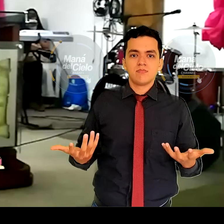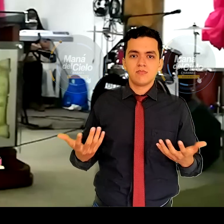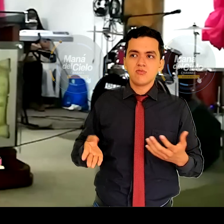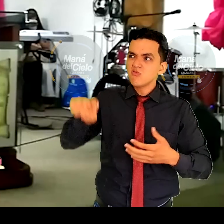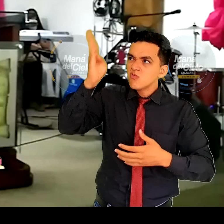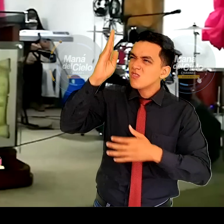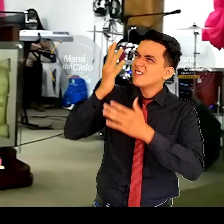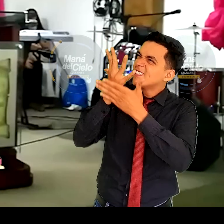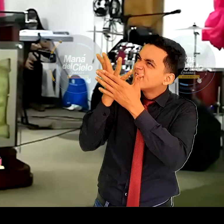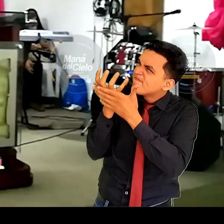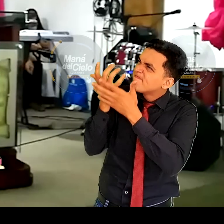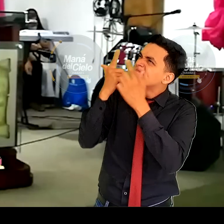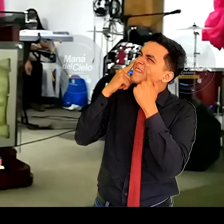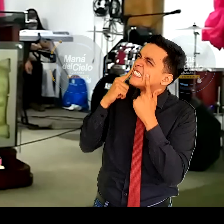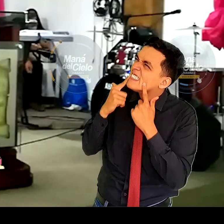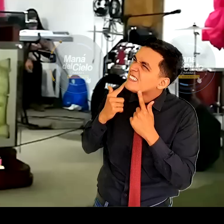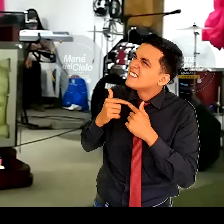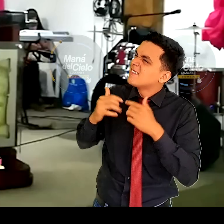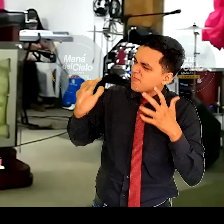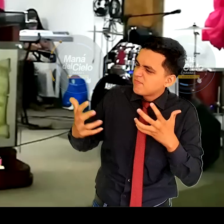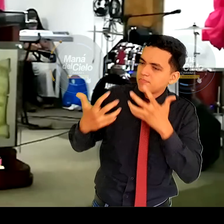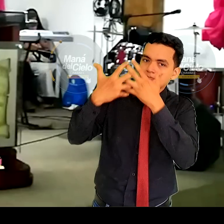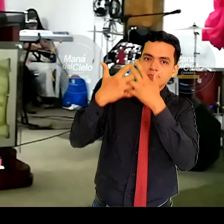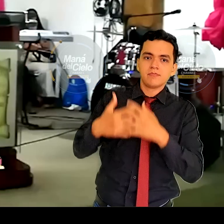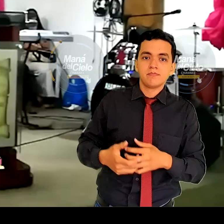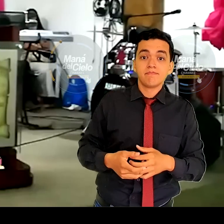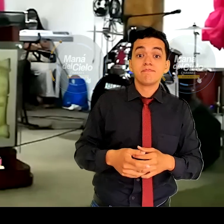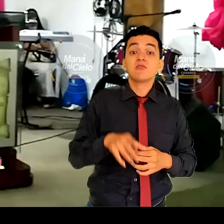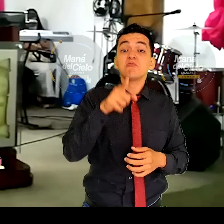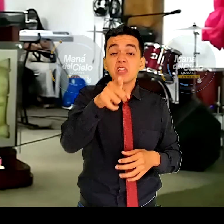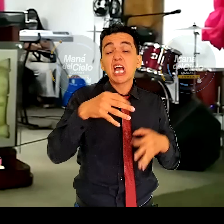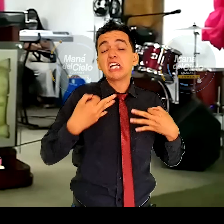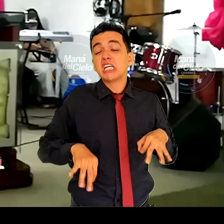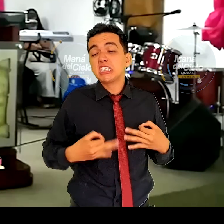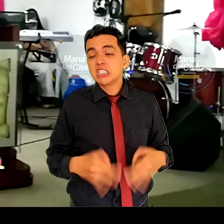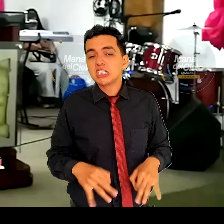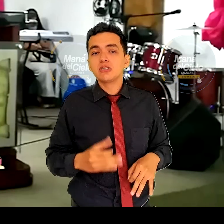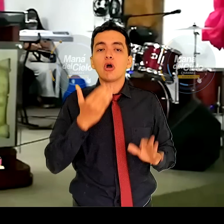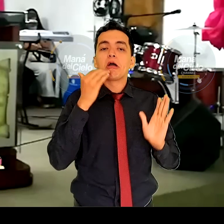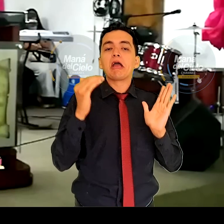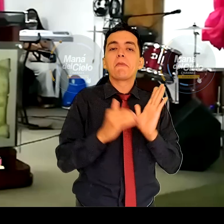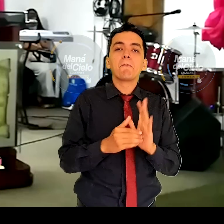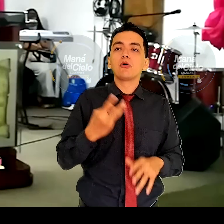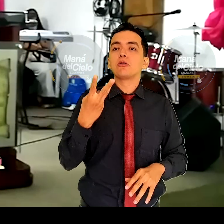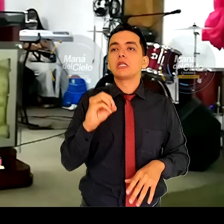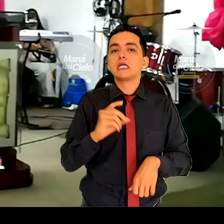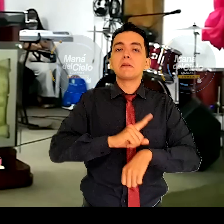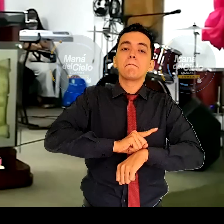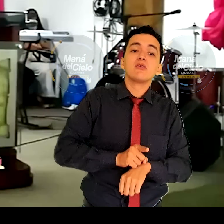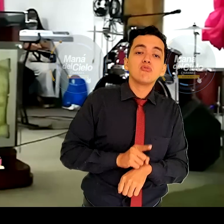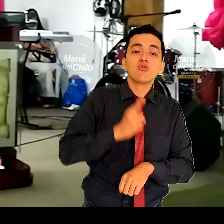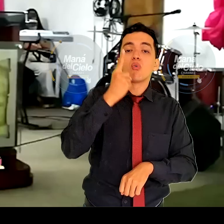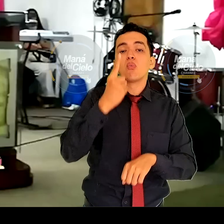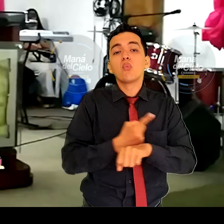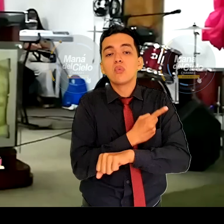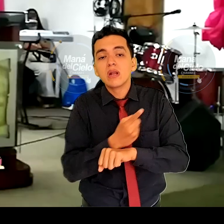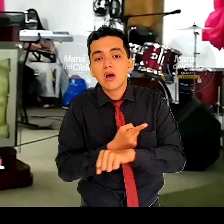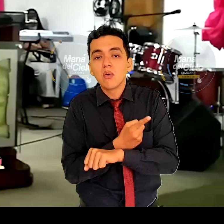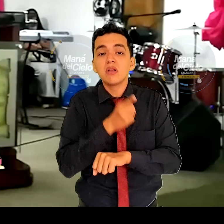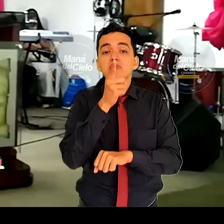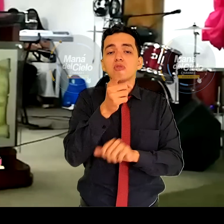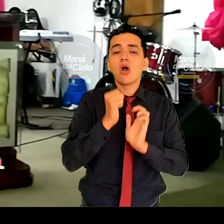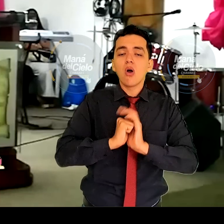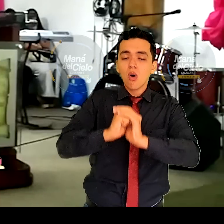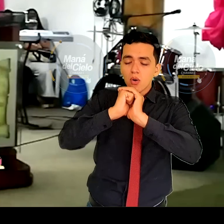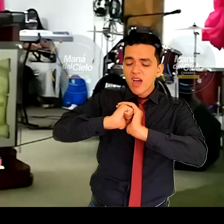hijos, porque precisamente nos arrodillamos y podemos arrodillarnos media hora, una hora, qué sé yo, y los demás nos están viendo orar.